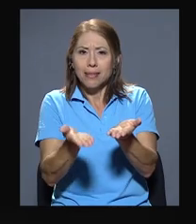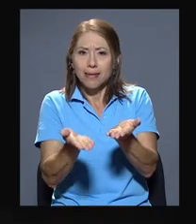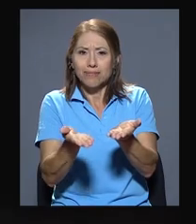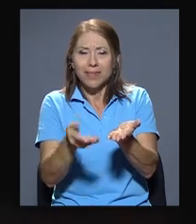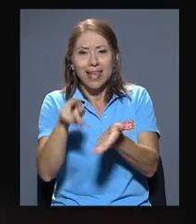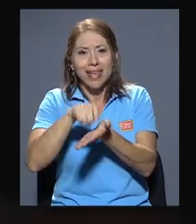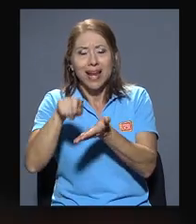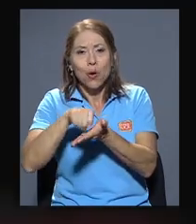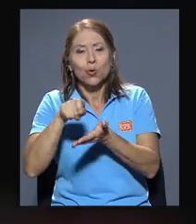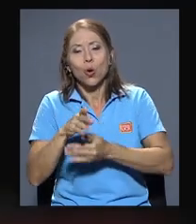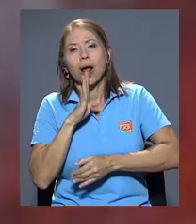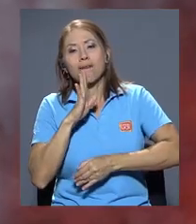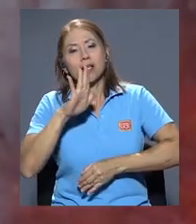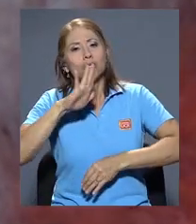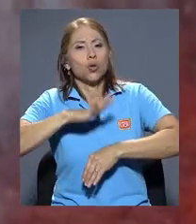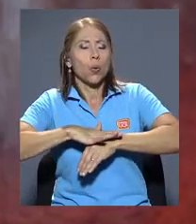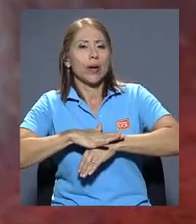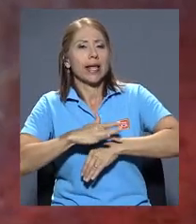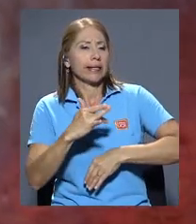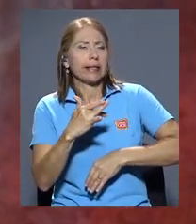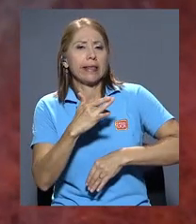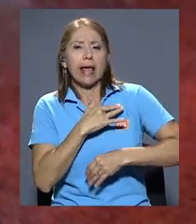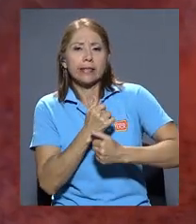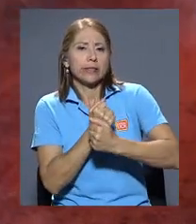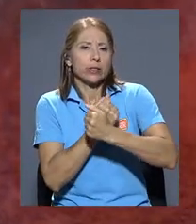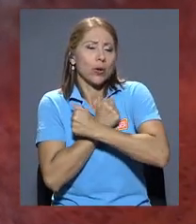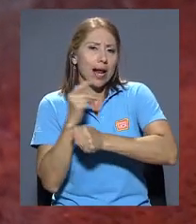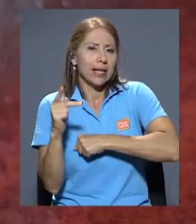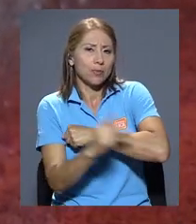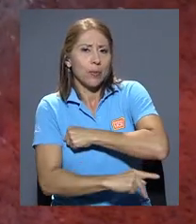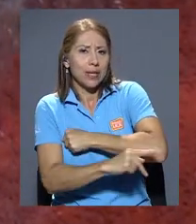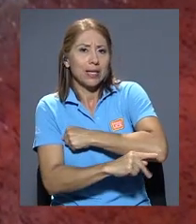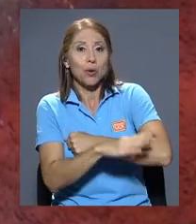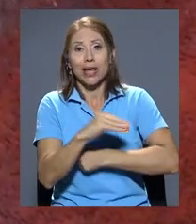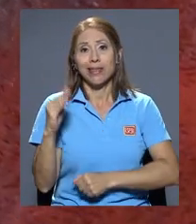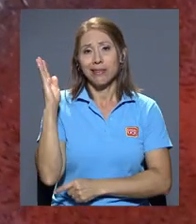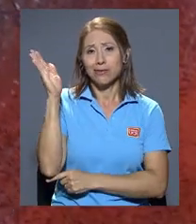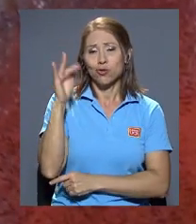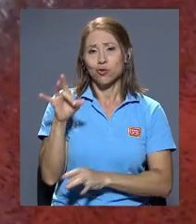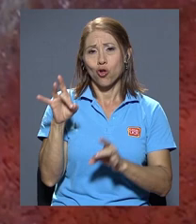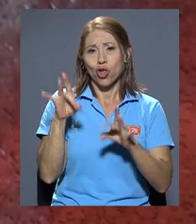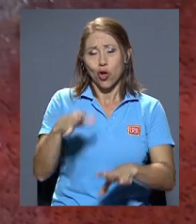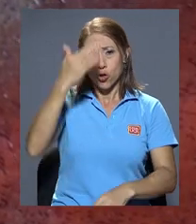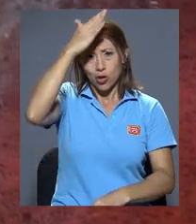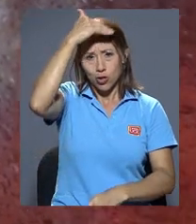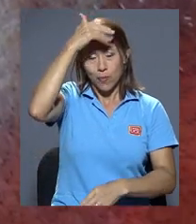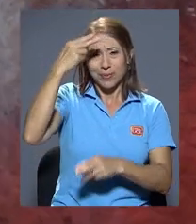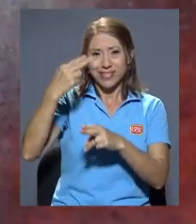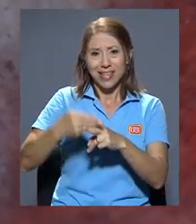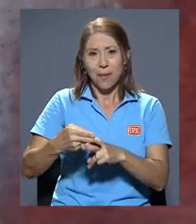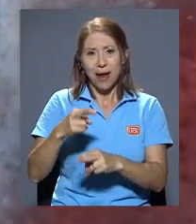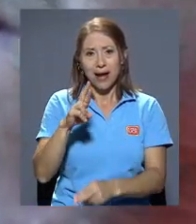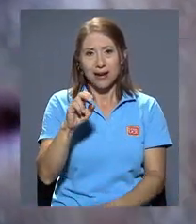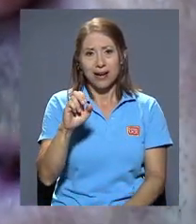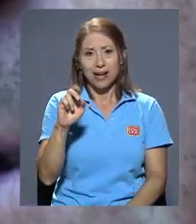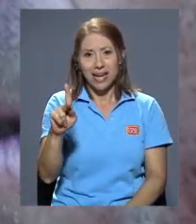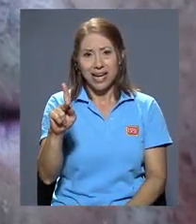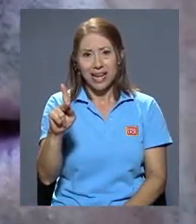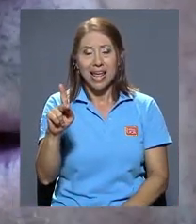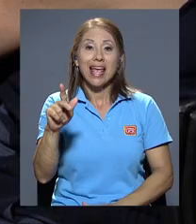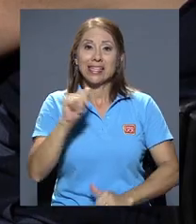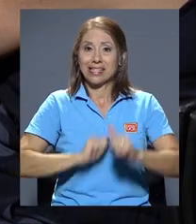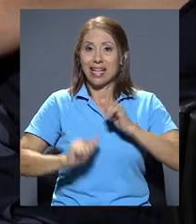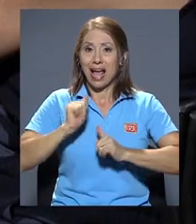el patriotismo y el discurso de odio de Trump. Se llama Rick y está interpretado por el actor costarricense Antonio